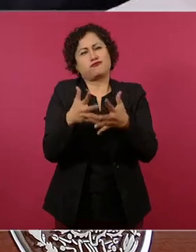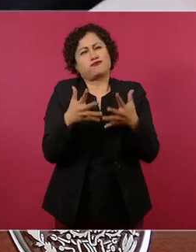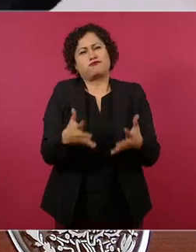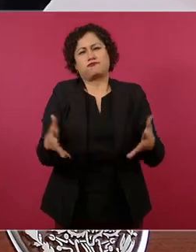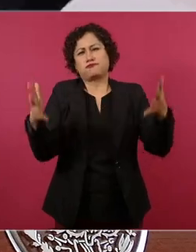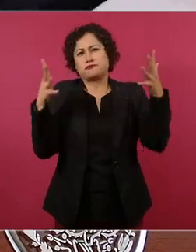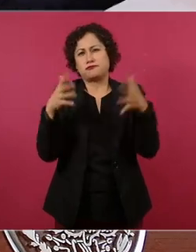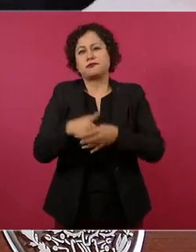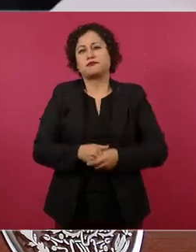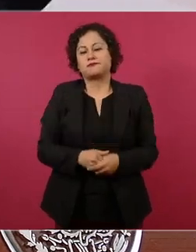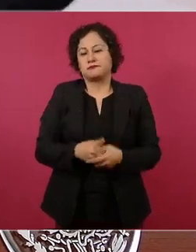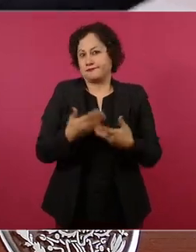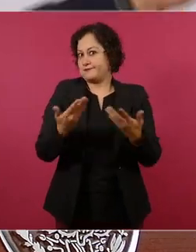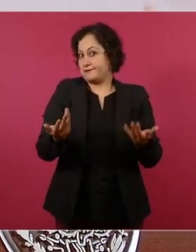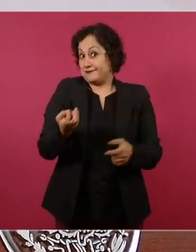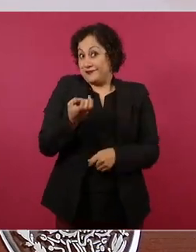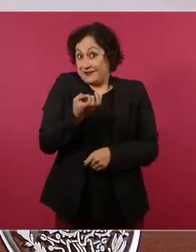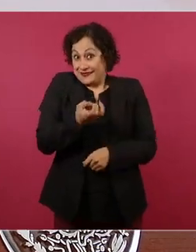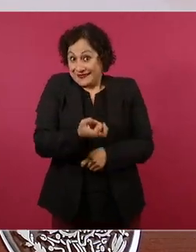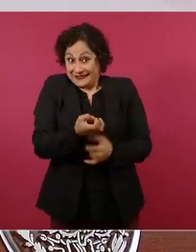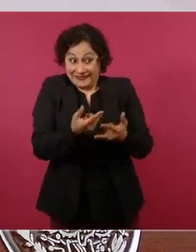Esto también explica mucho